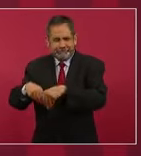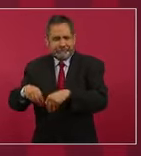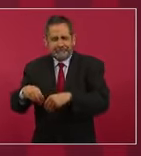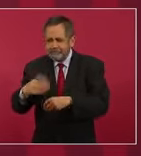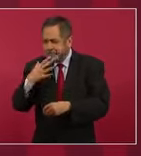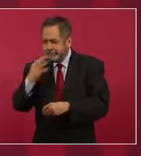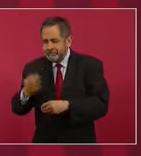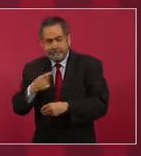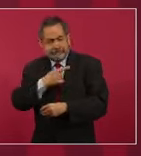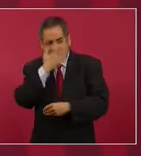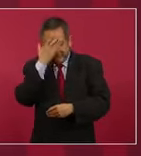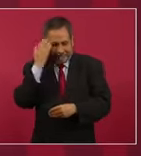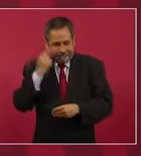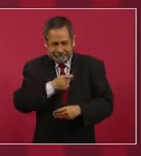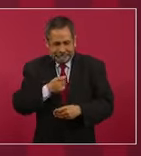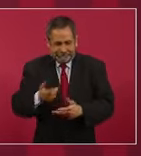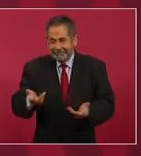Además,